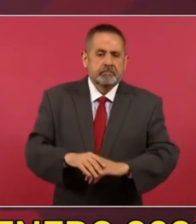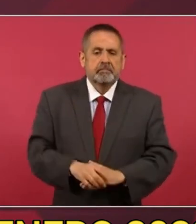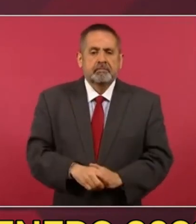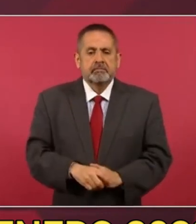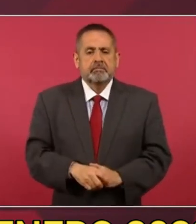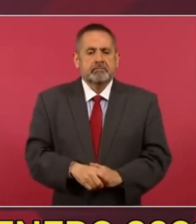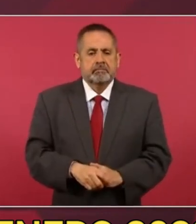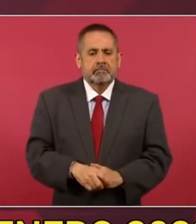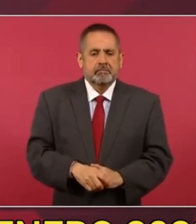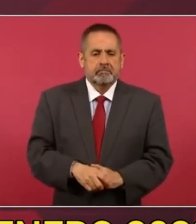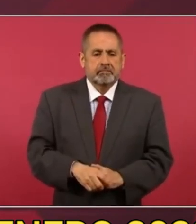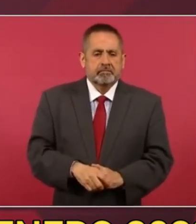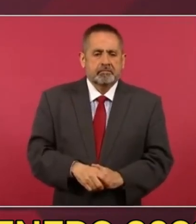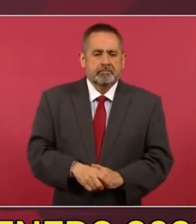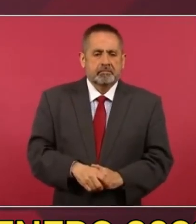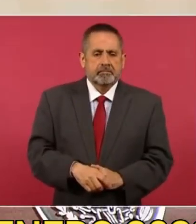No le hace